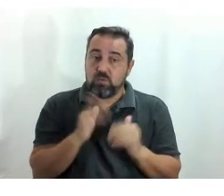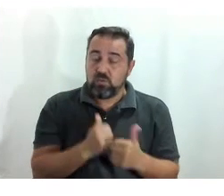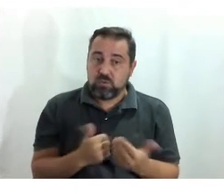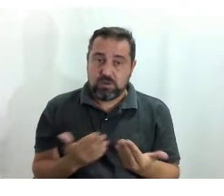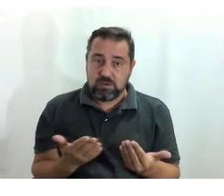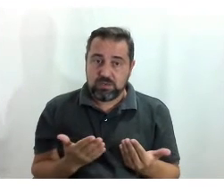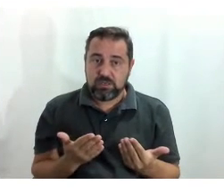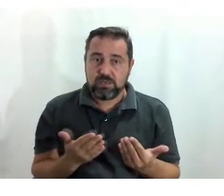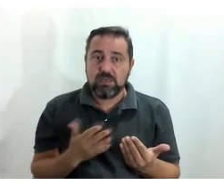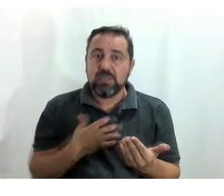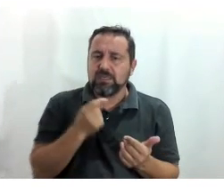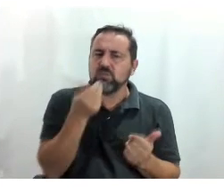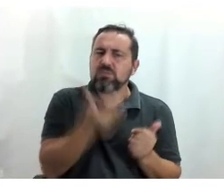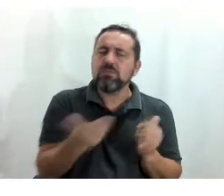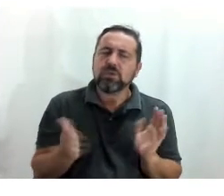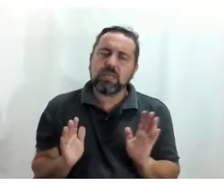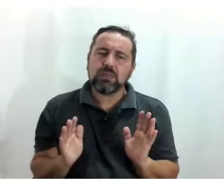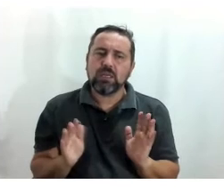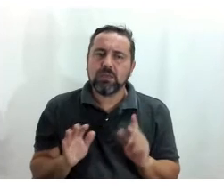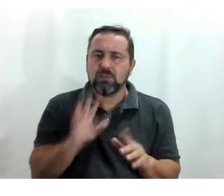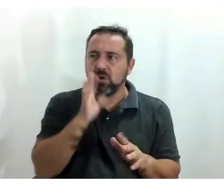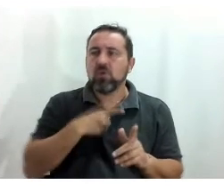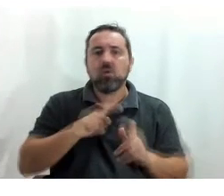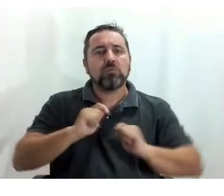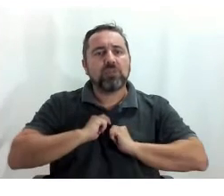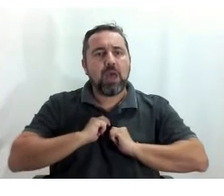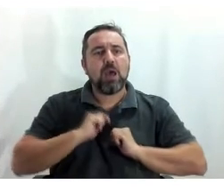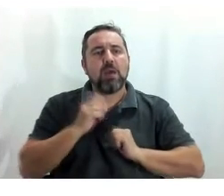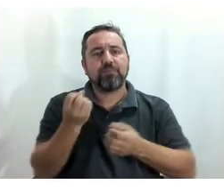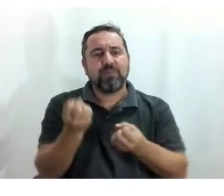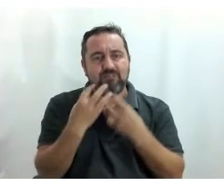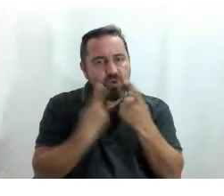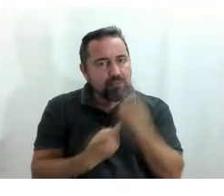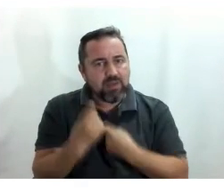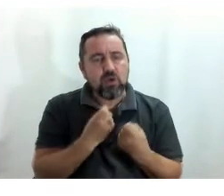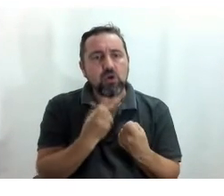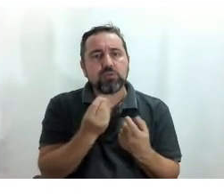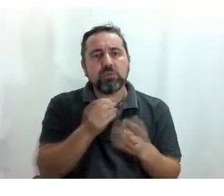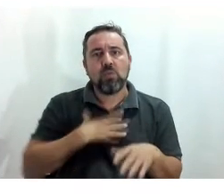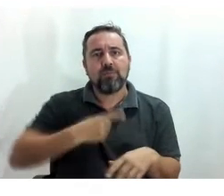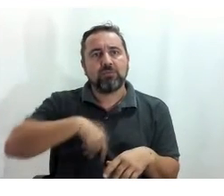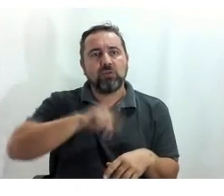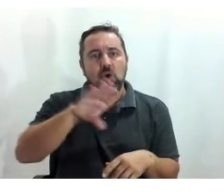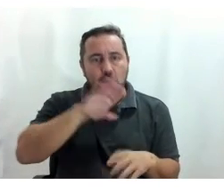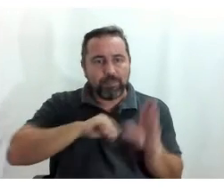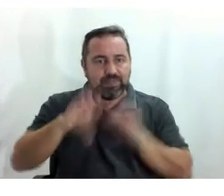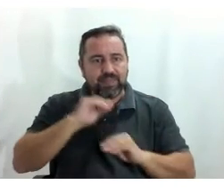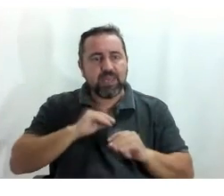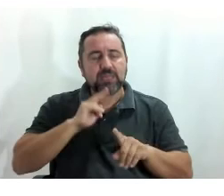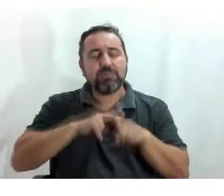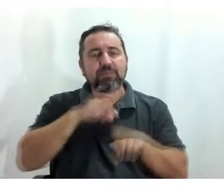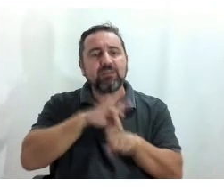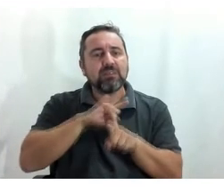es de suma importancia porque nos aporta mucha información para poder comprender la